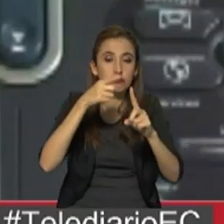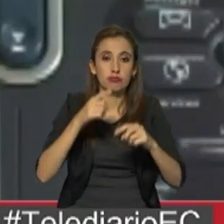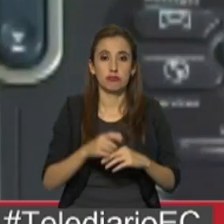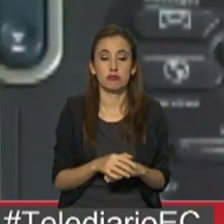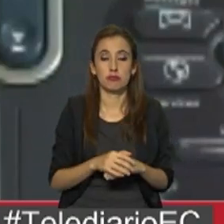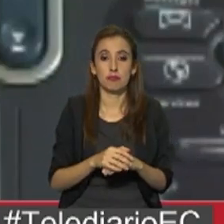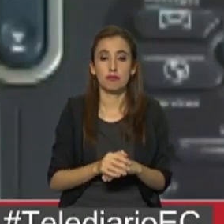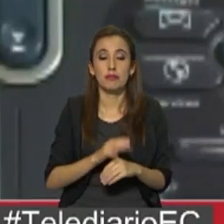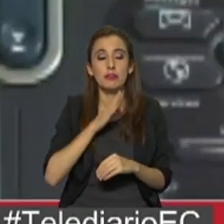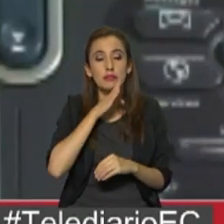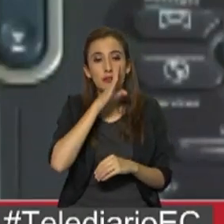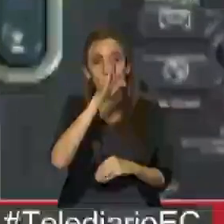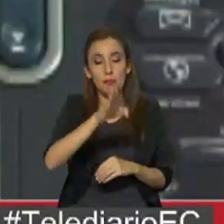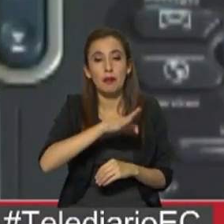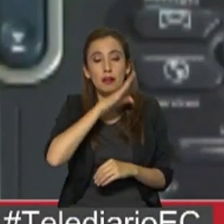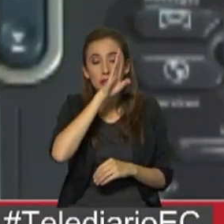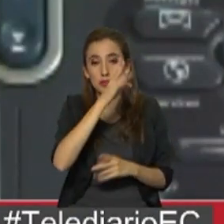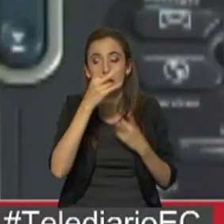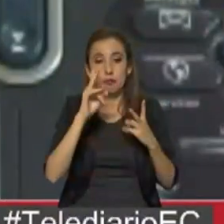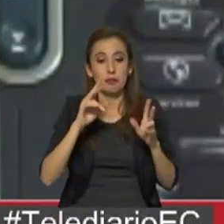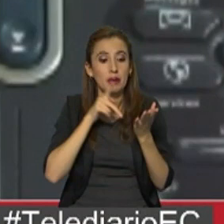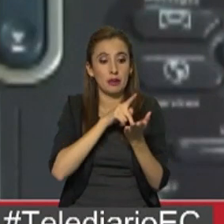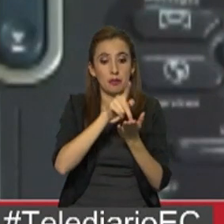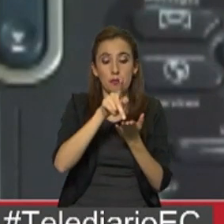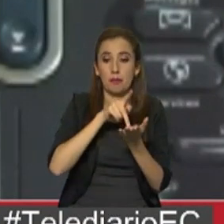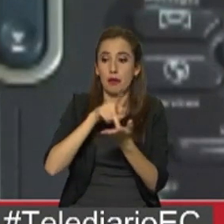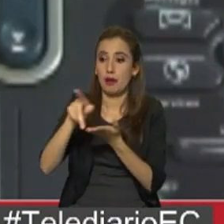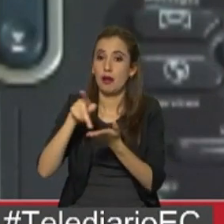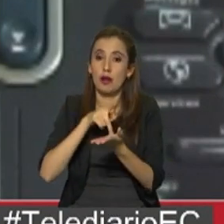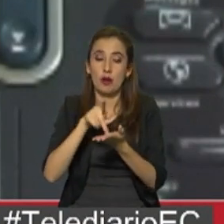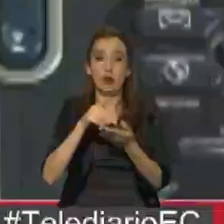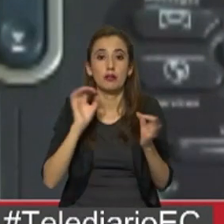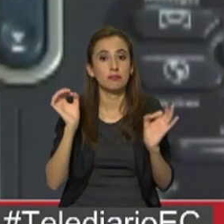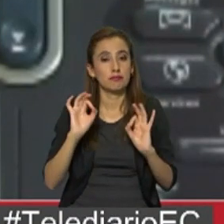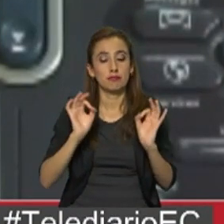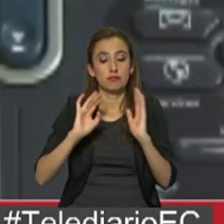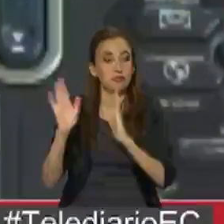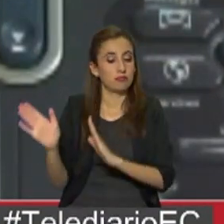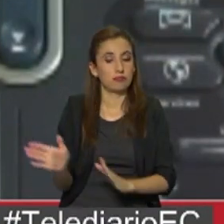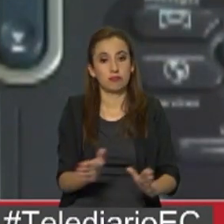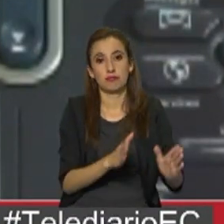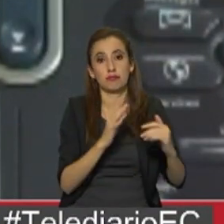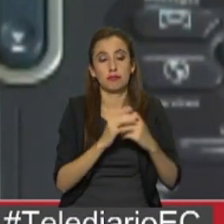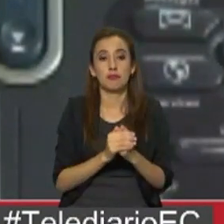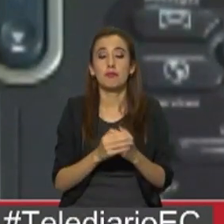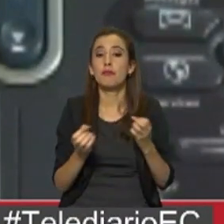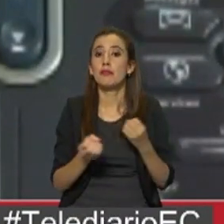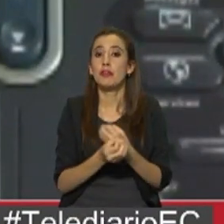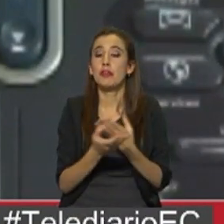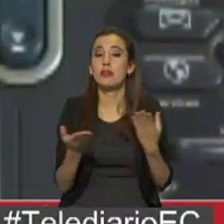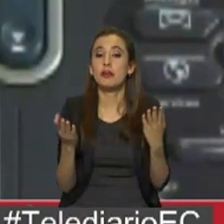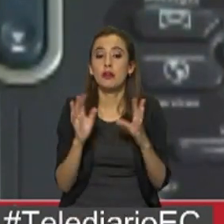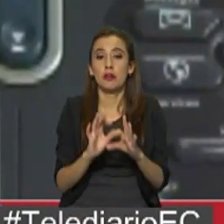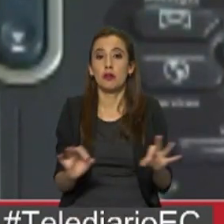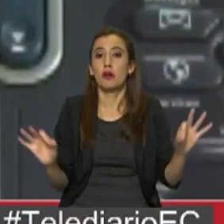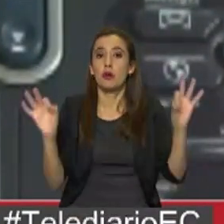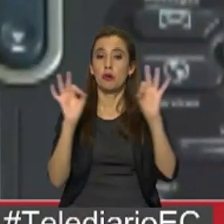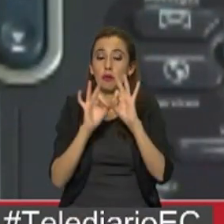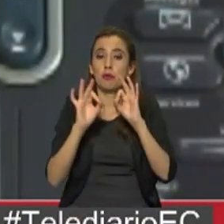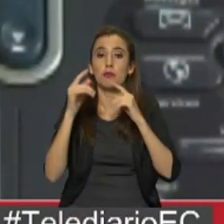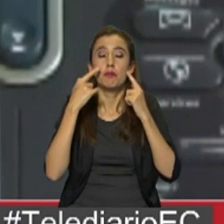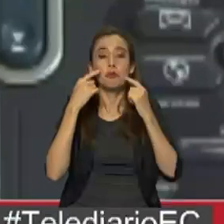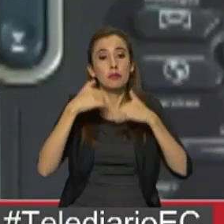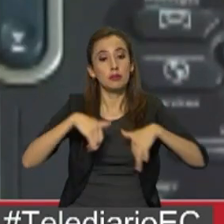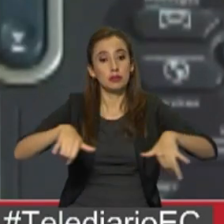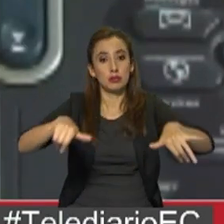no siempre valoramos la capacidad de pago pero no hemos cambiado ningún requisito al respecto lo que sí hemos flexibilizado respecto a